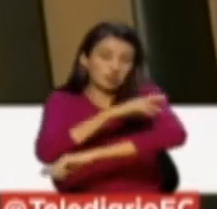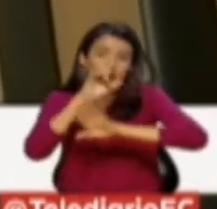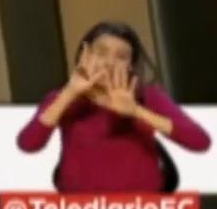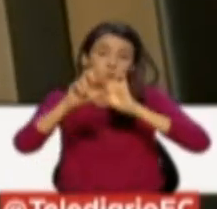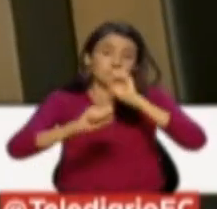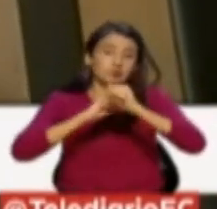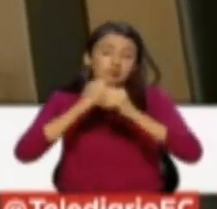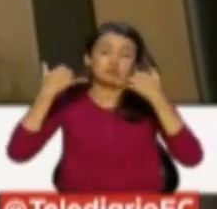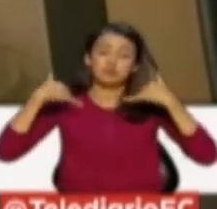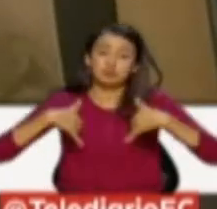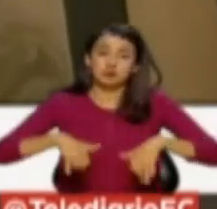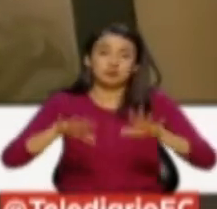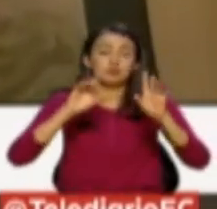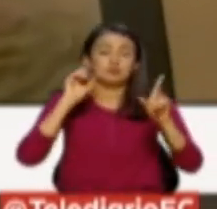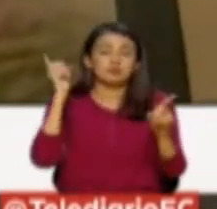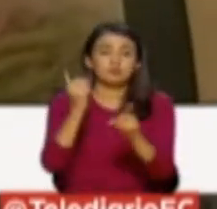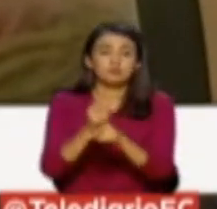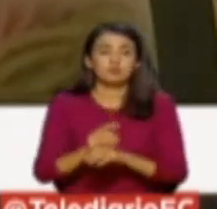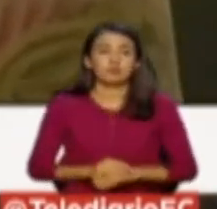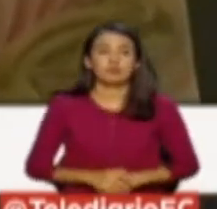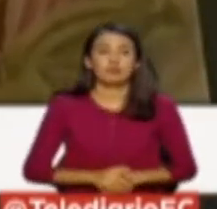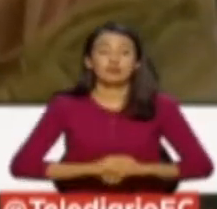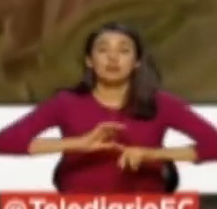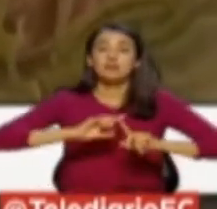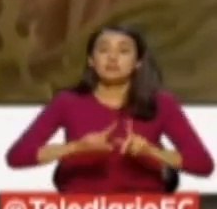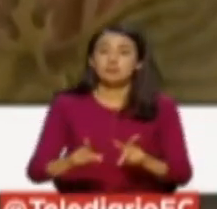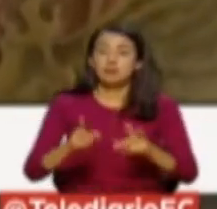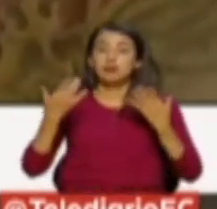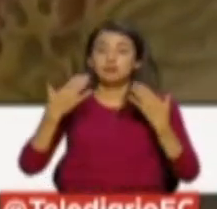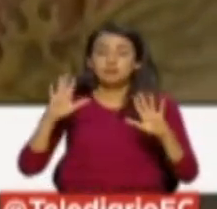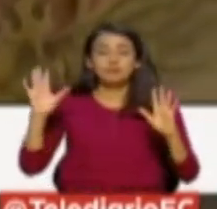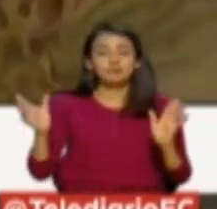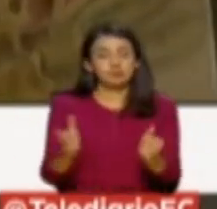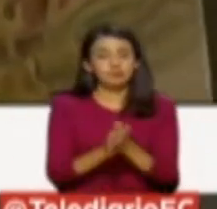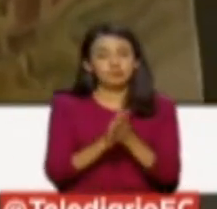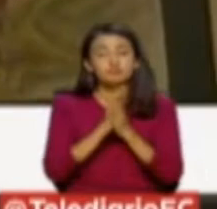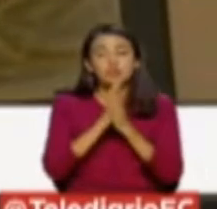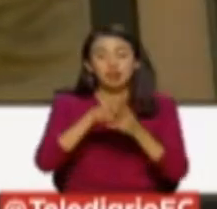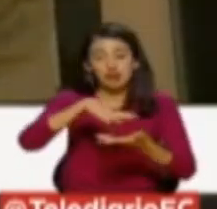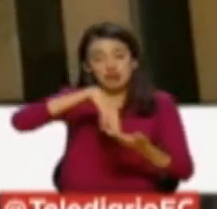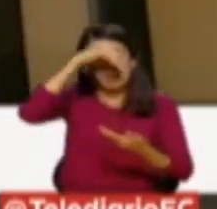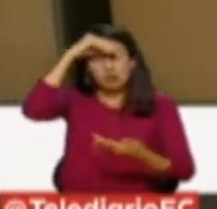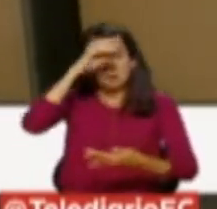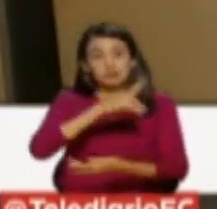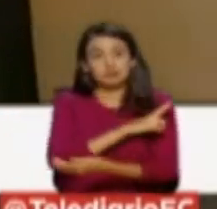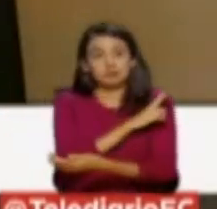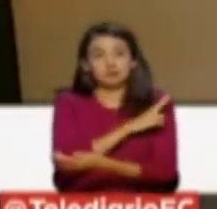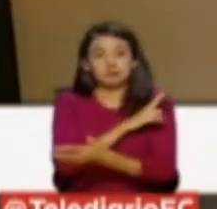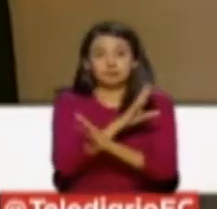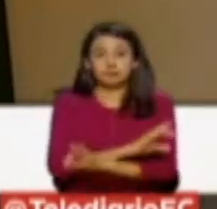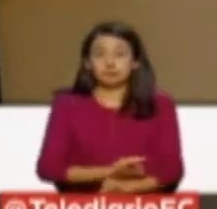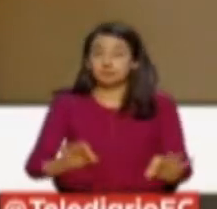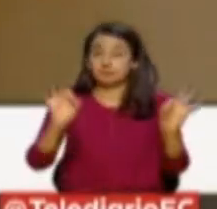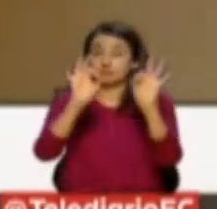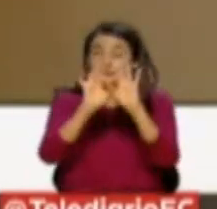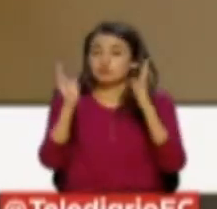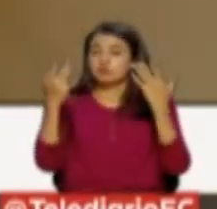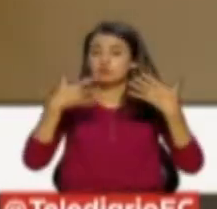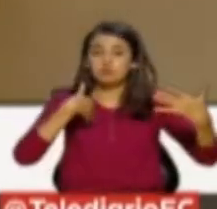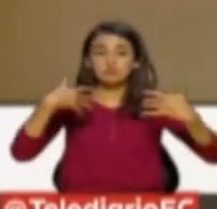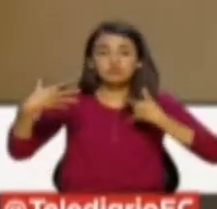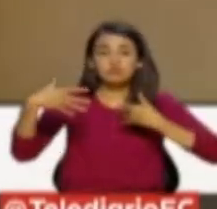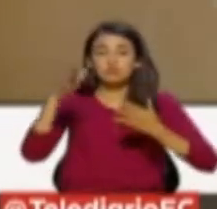ahora hago tatuajes realmente pero va de la mano con lo que he aprendido en la universidad lo que he desarrollado por la parte artística